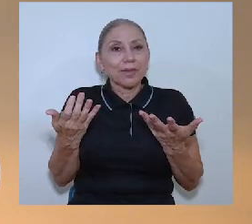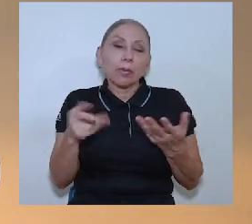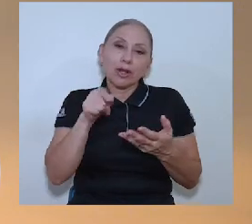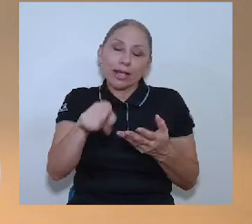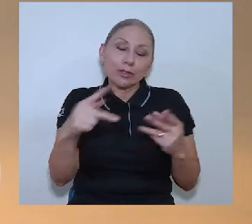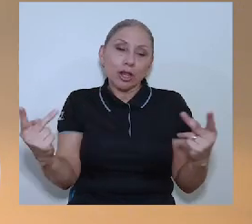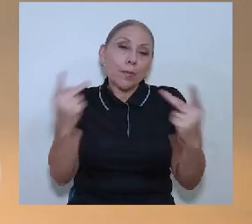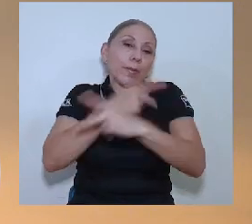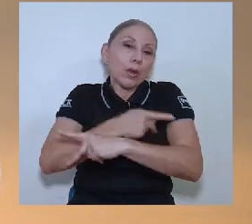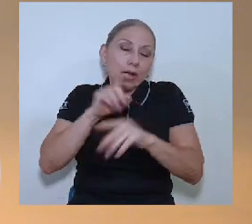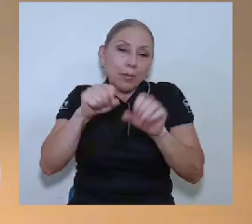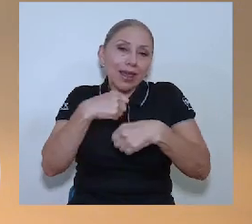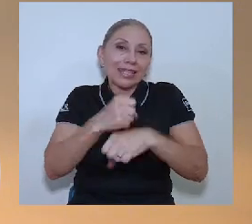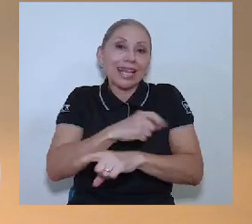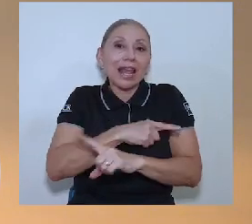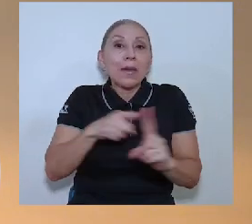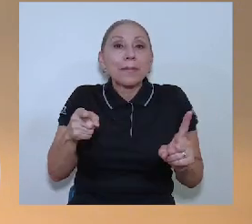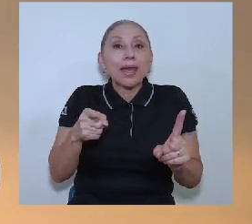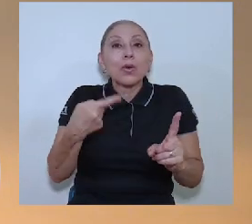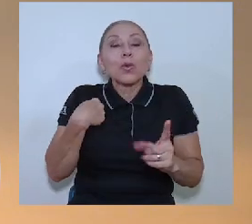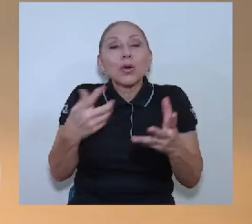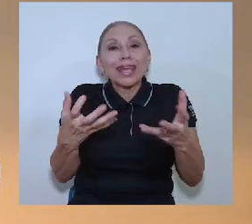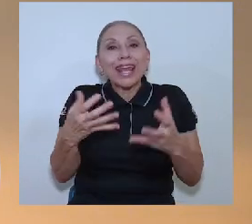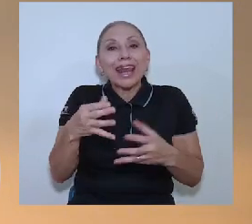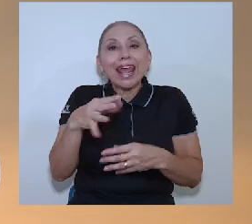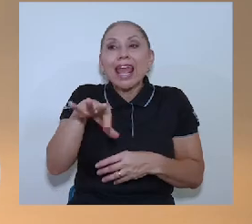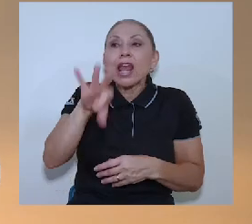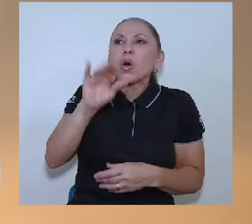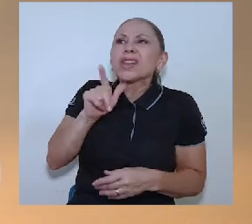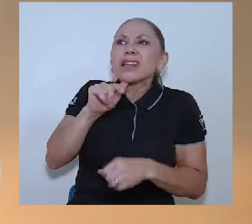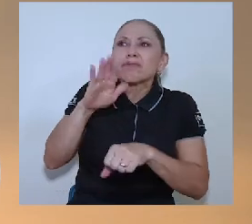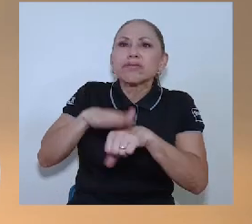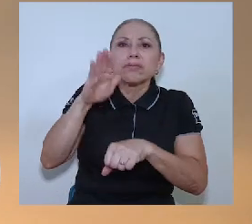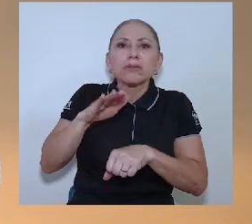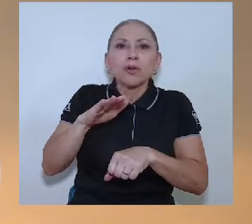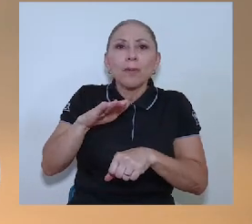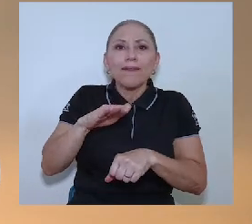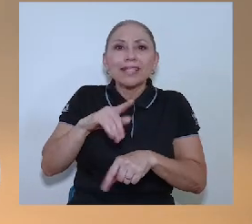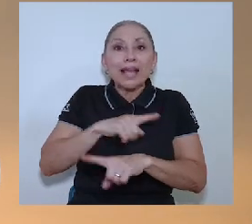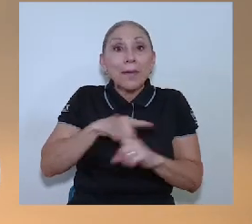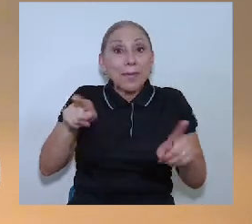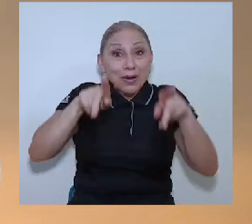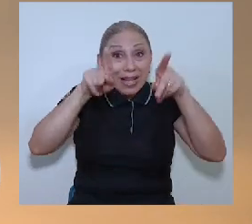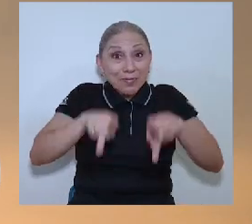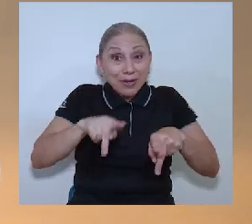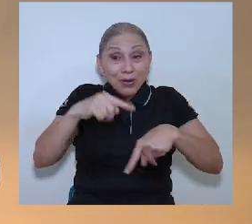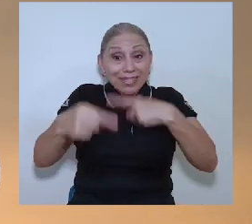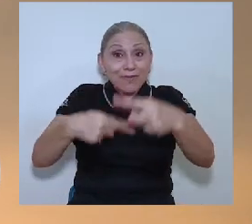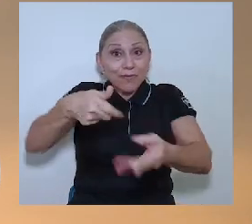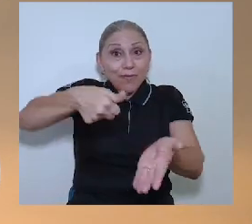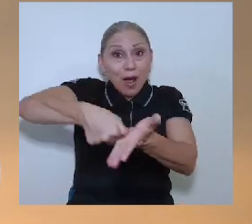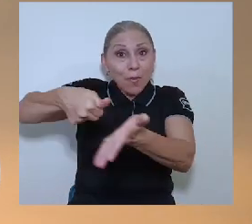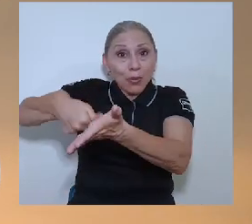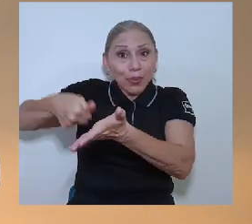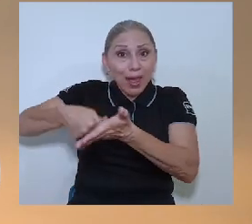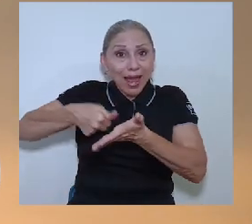lo peor que uno puede hacer, es encontrar culpables, pero los votantes